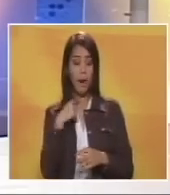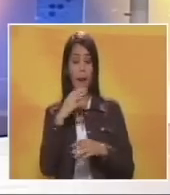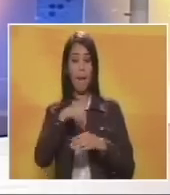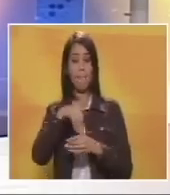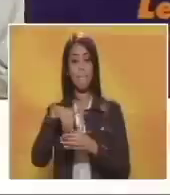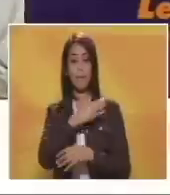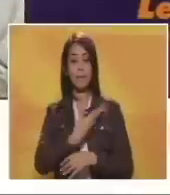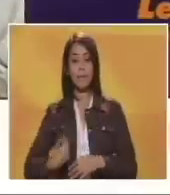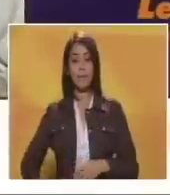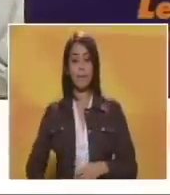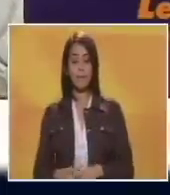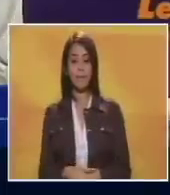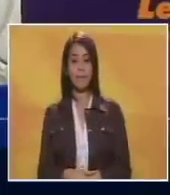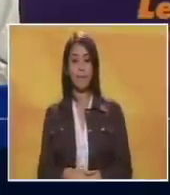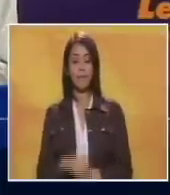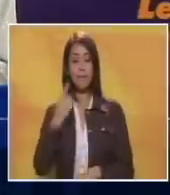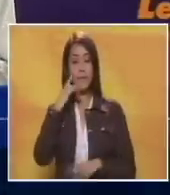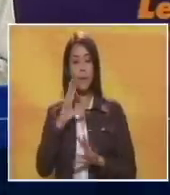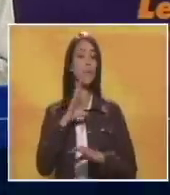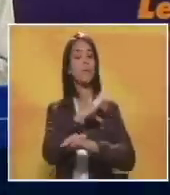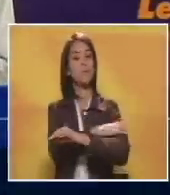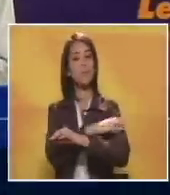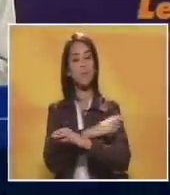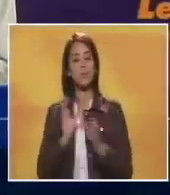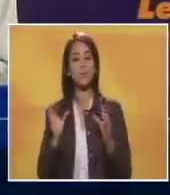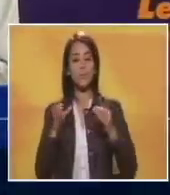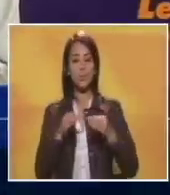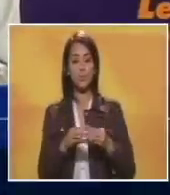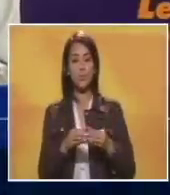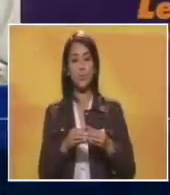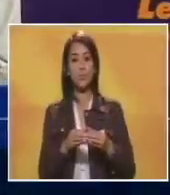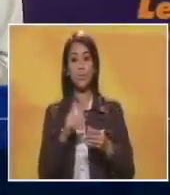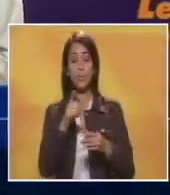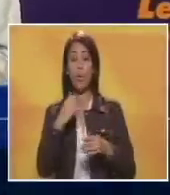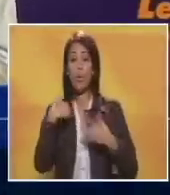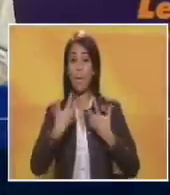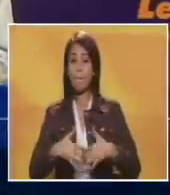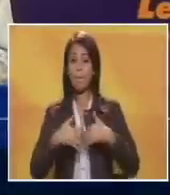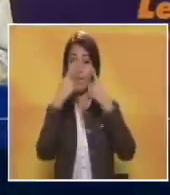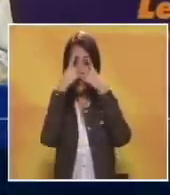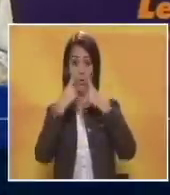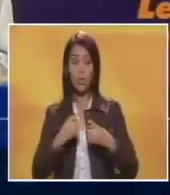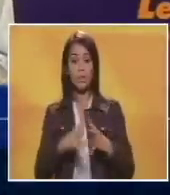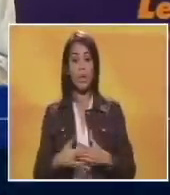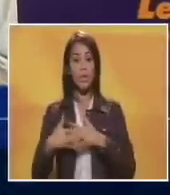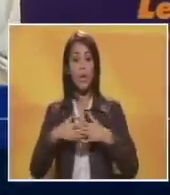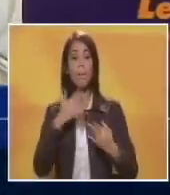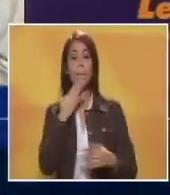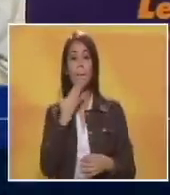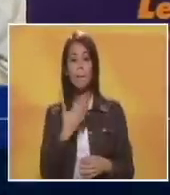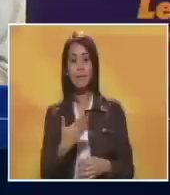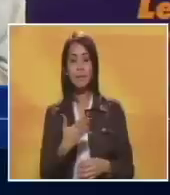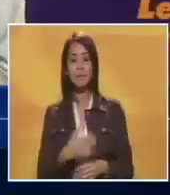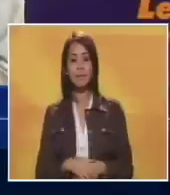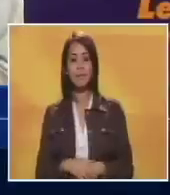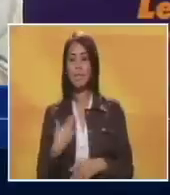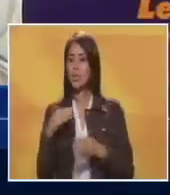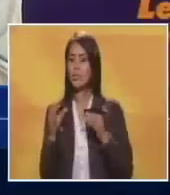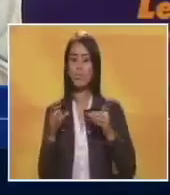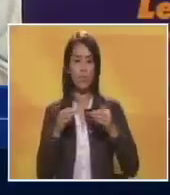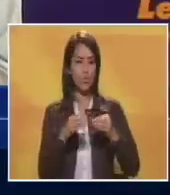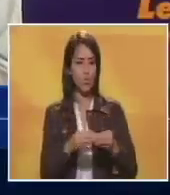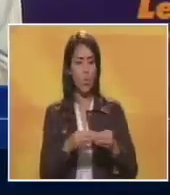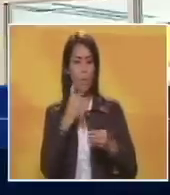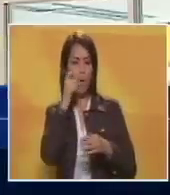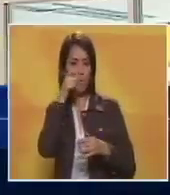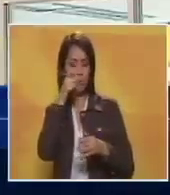presidenciales. Según Rodríguez, dirigentes opositores se reunieron con un funcionario de Estados Unidos para solicitar que no se enviaran observadores